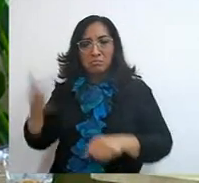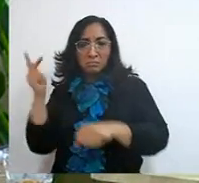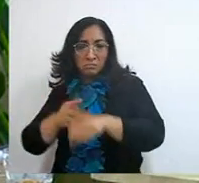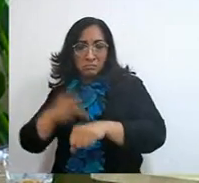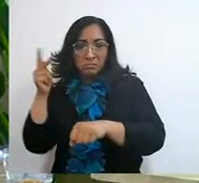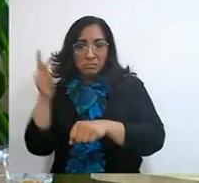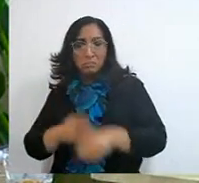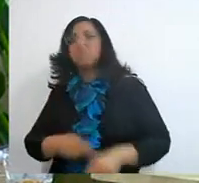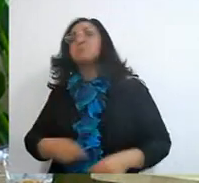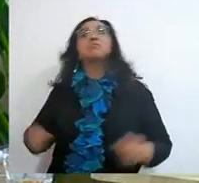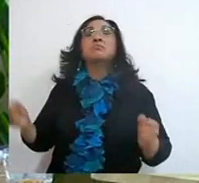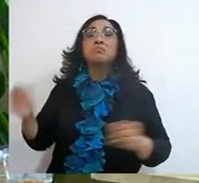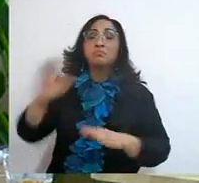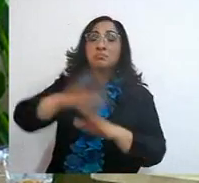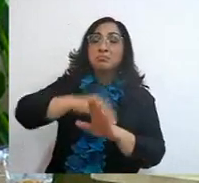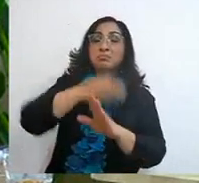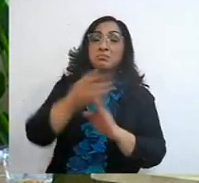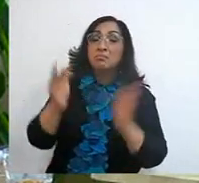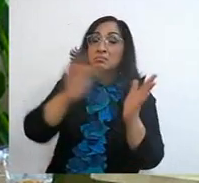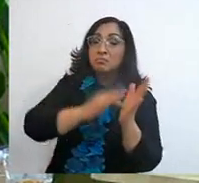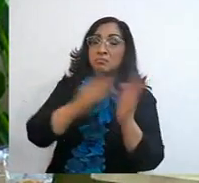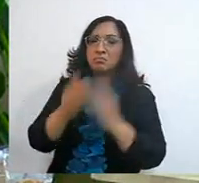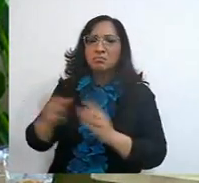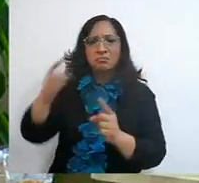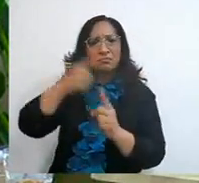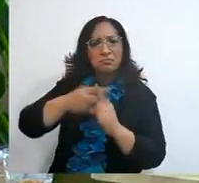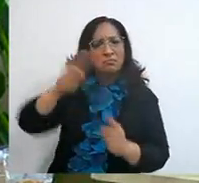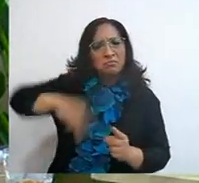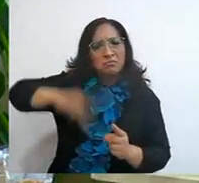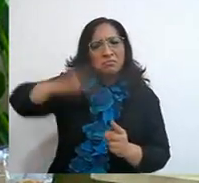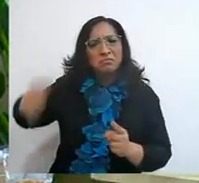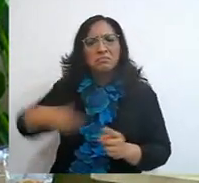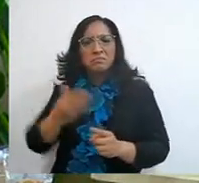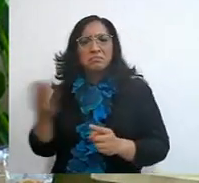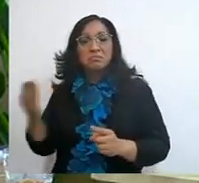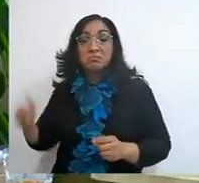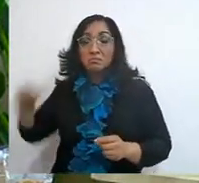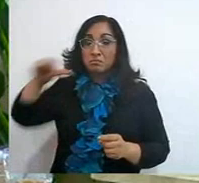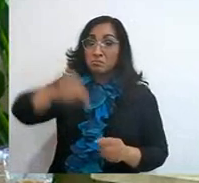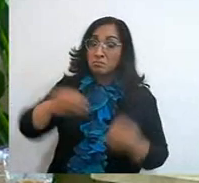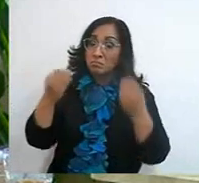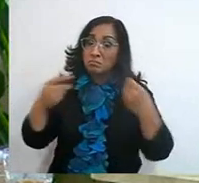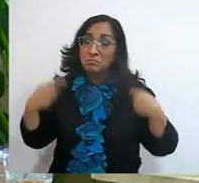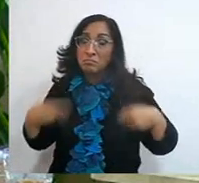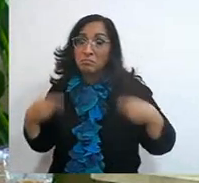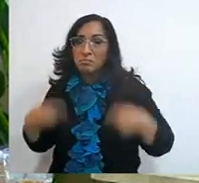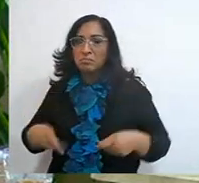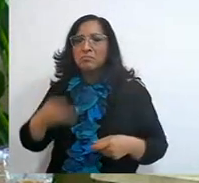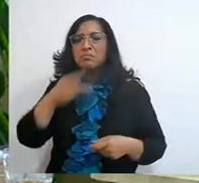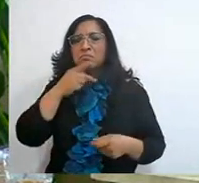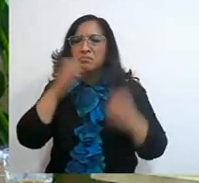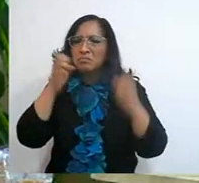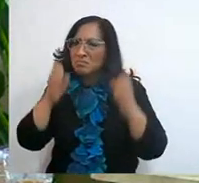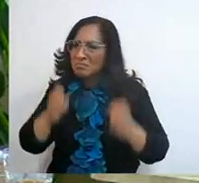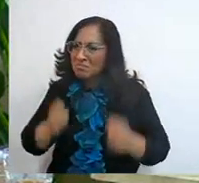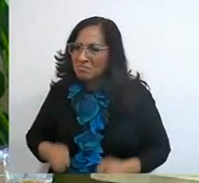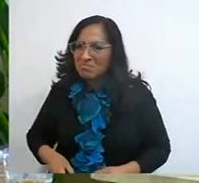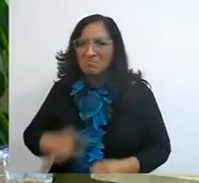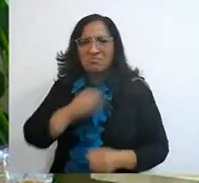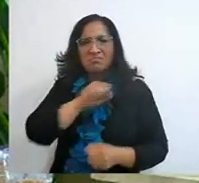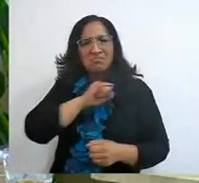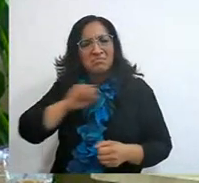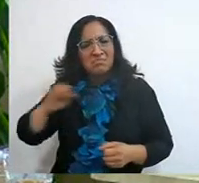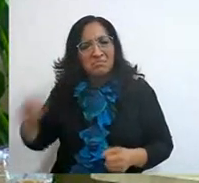como lo dieron contra Jesús, que lo llevaron a la cruz, Señor. Hoy hay mucha gente, Padre, que está en esa